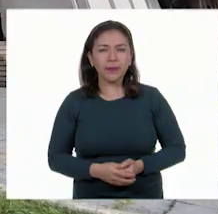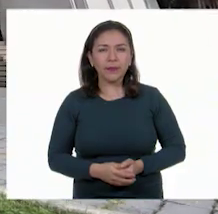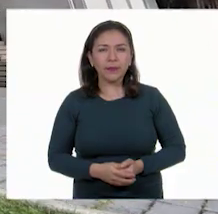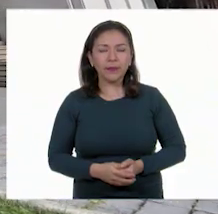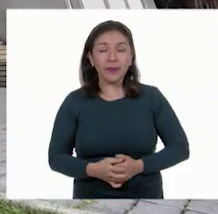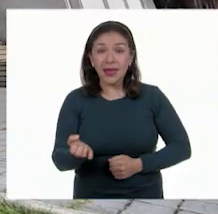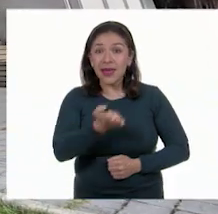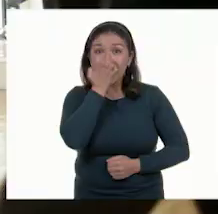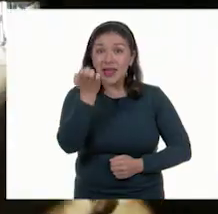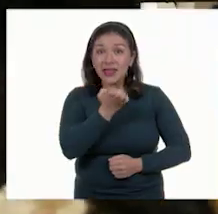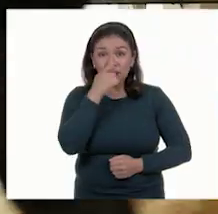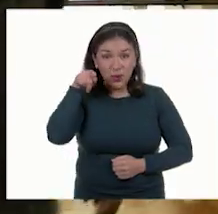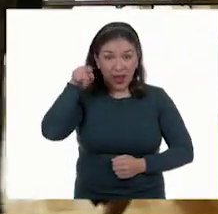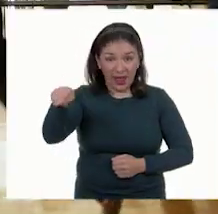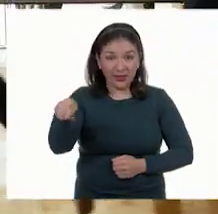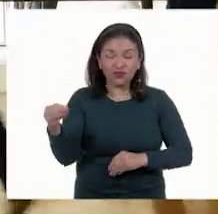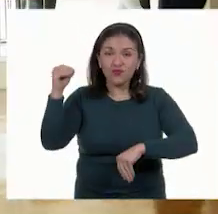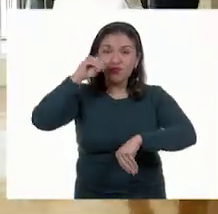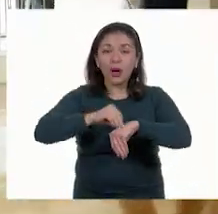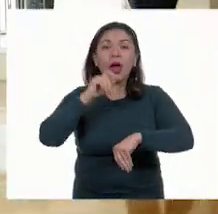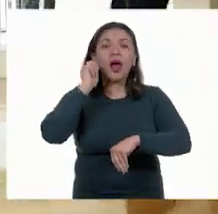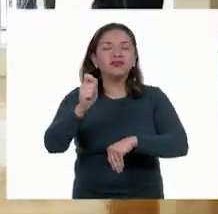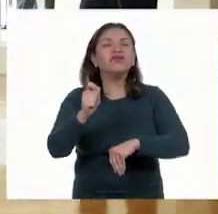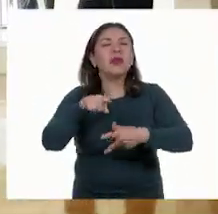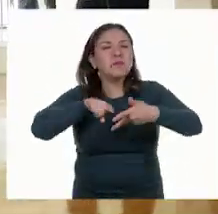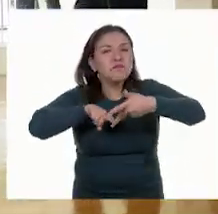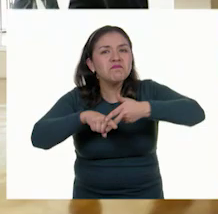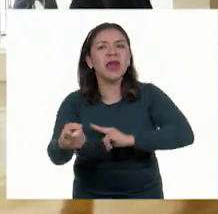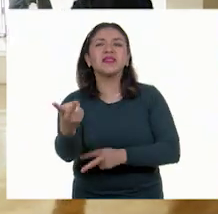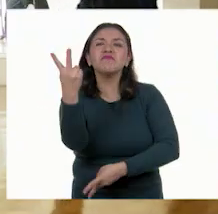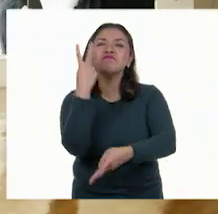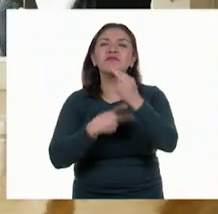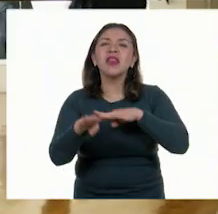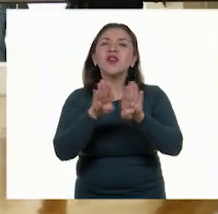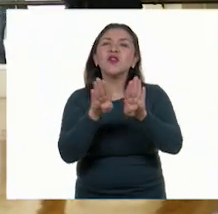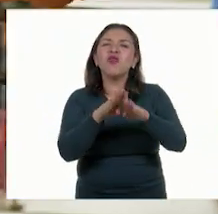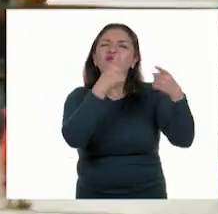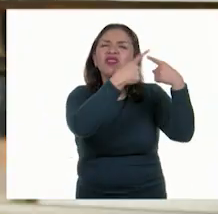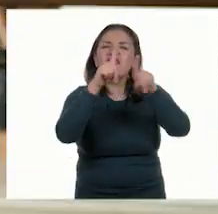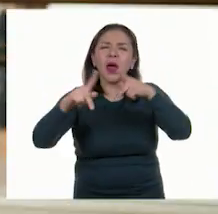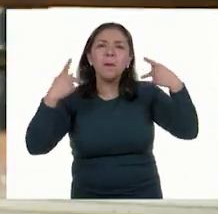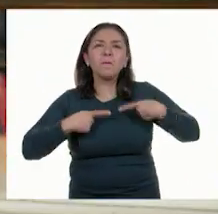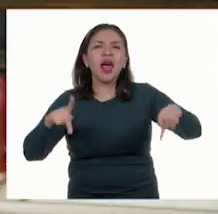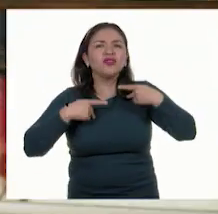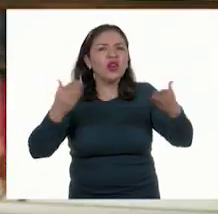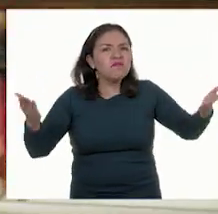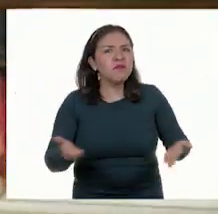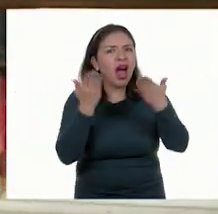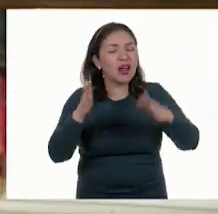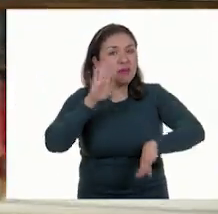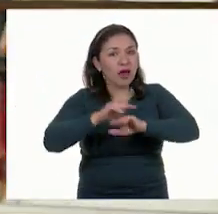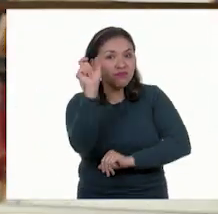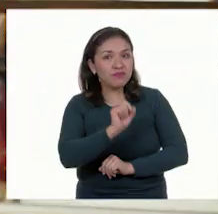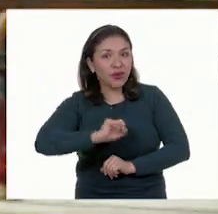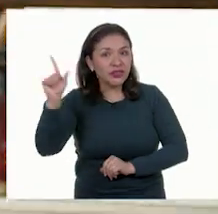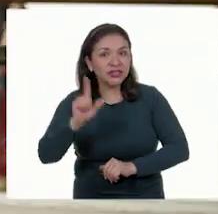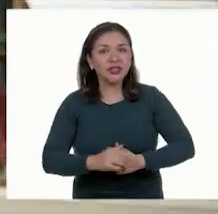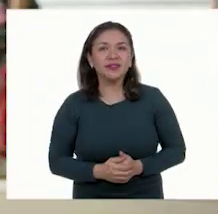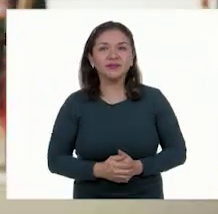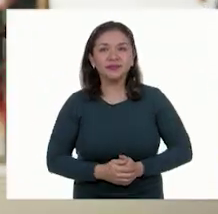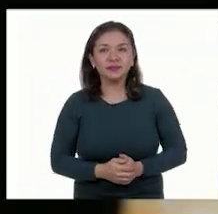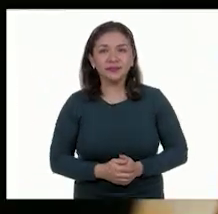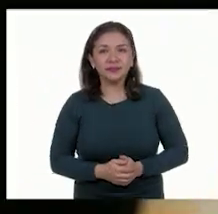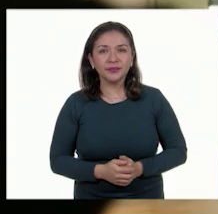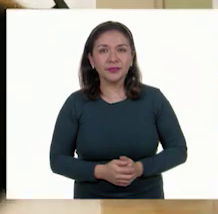La Escuela de Ballet Folclórico es la cantera de donde brota la trayectoria de muchos bailarines profesionales.